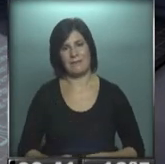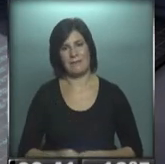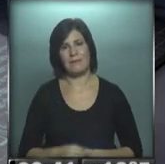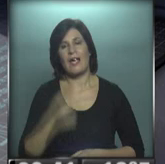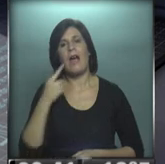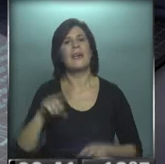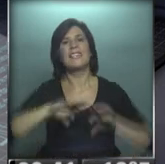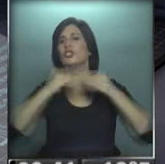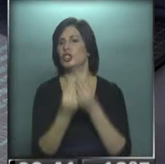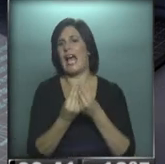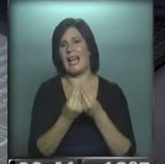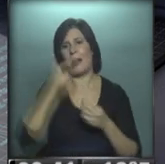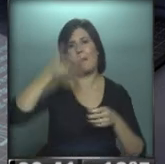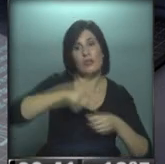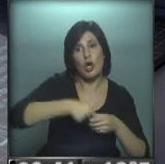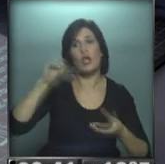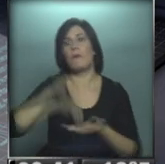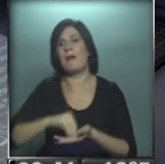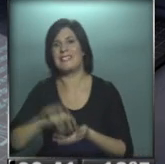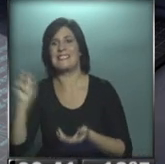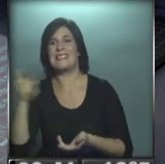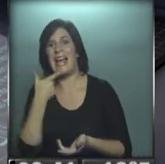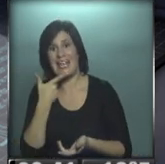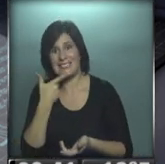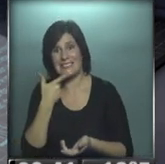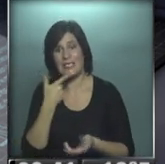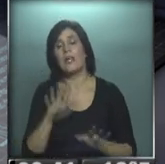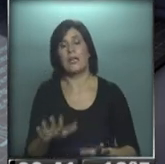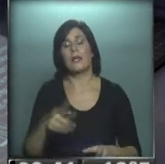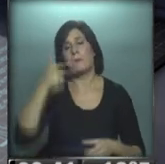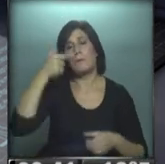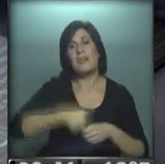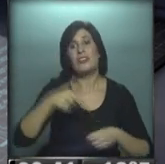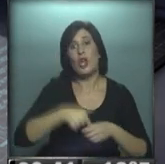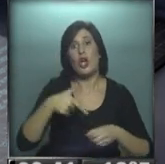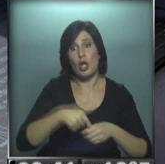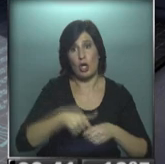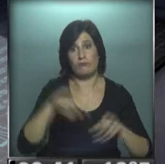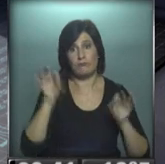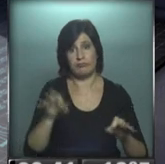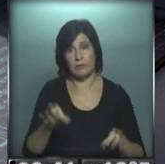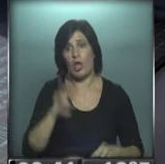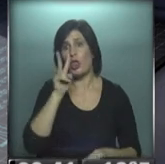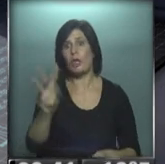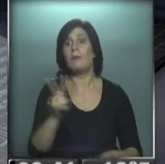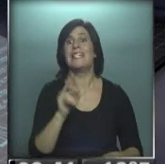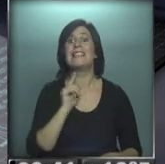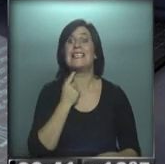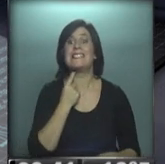producción total, barriles equivalentes de petróleo, en lo que tiene que ver en el año 2013, allí está